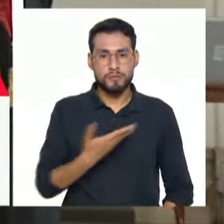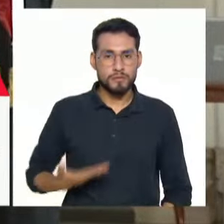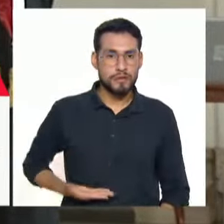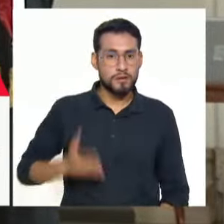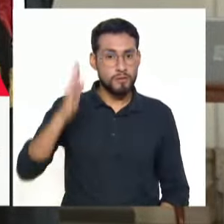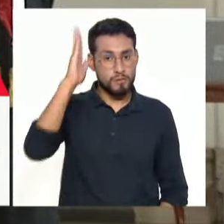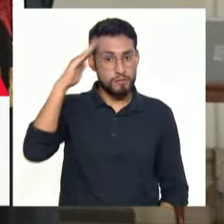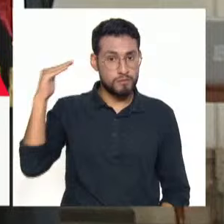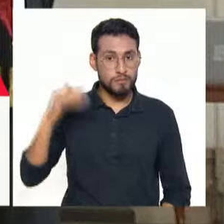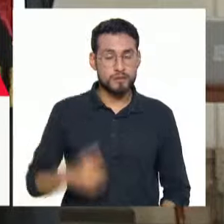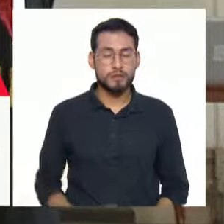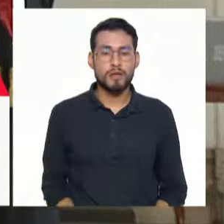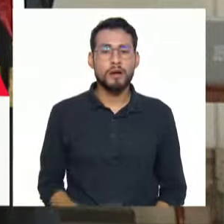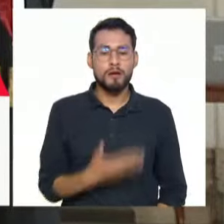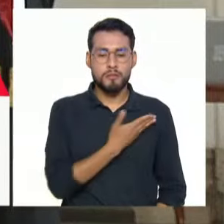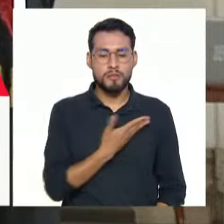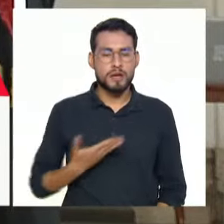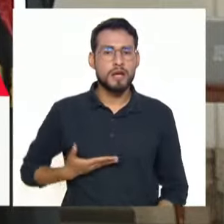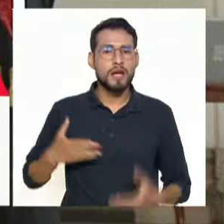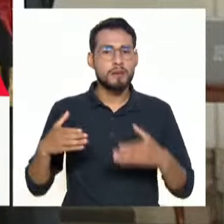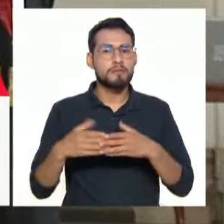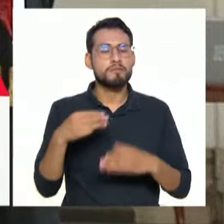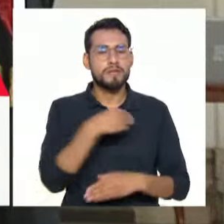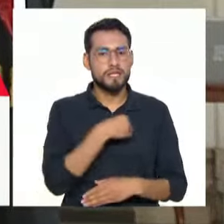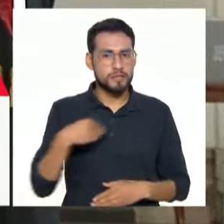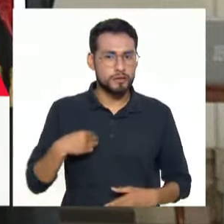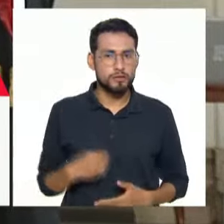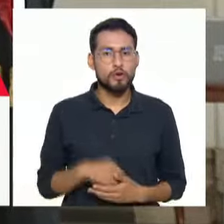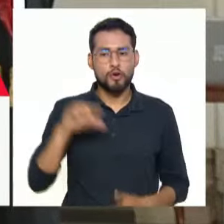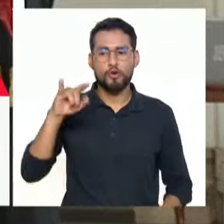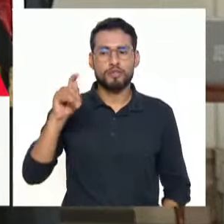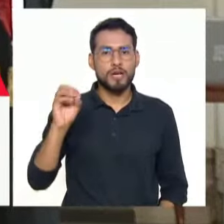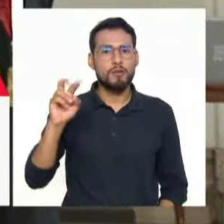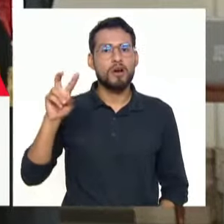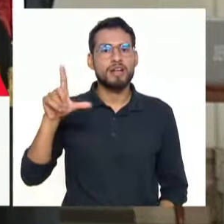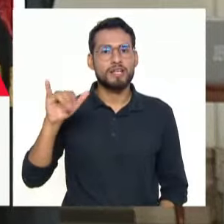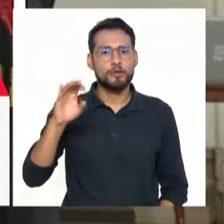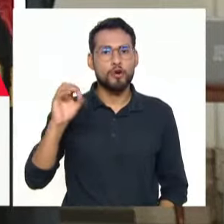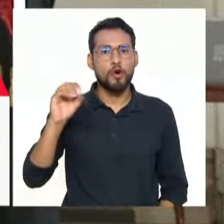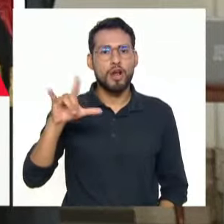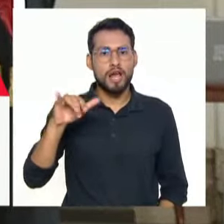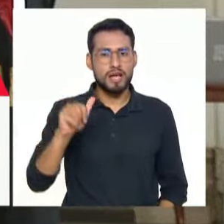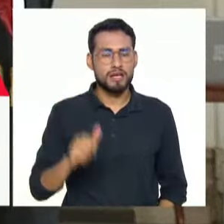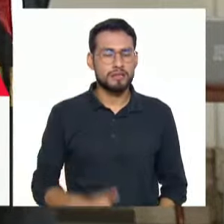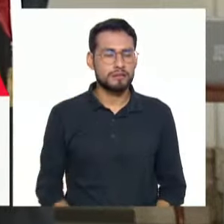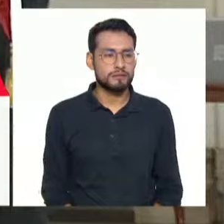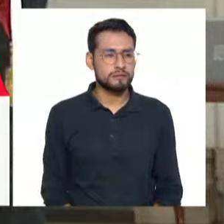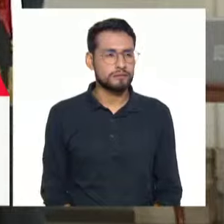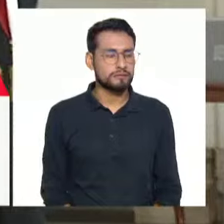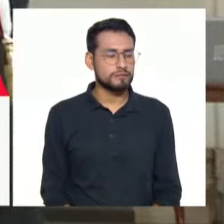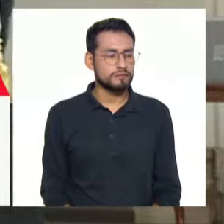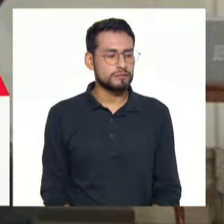Boluarte Segarra, Presidenta de la República. Gustavo Lino Adriansén Olaya, Presidente del Consejo de Ministros.